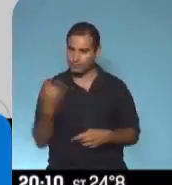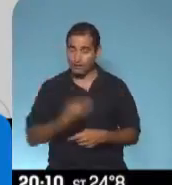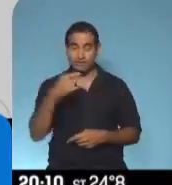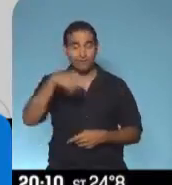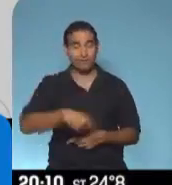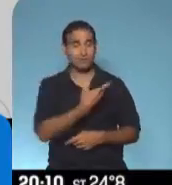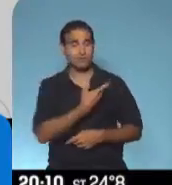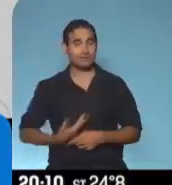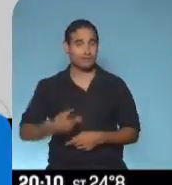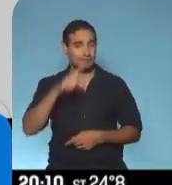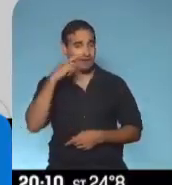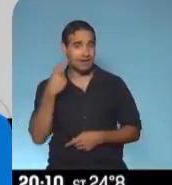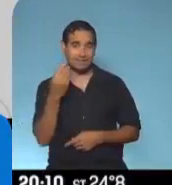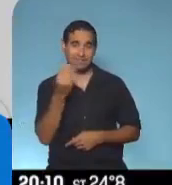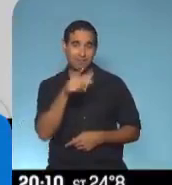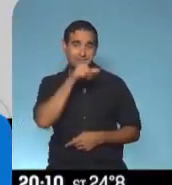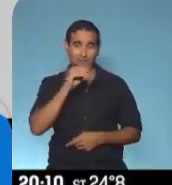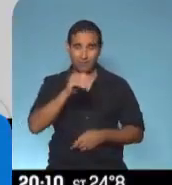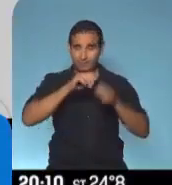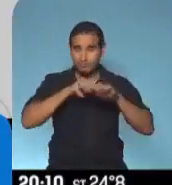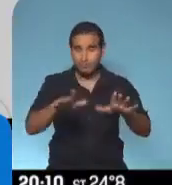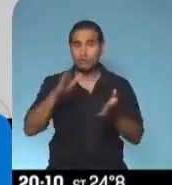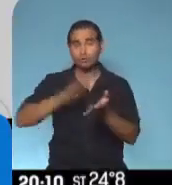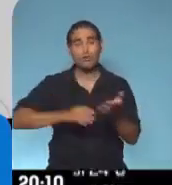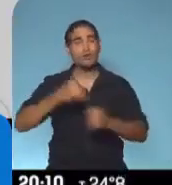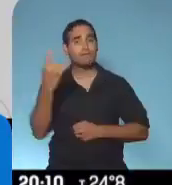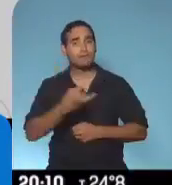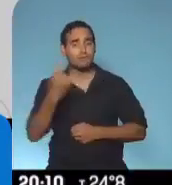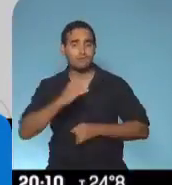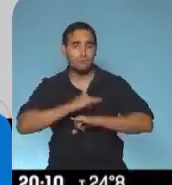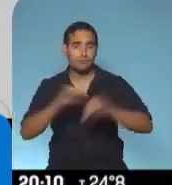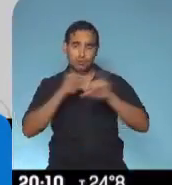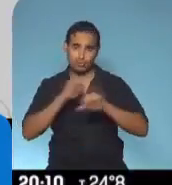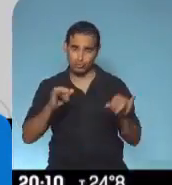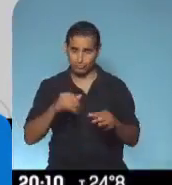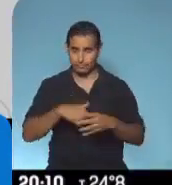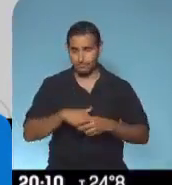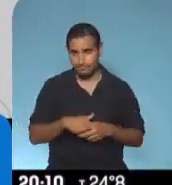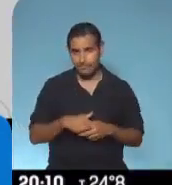Fernández, justamente sobre la circulación de información falsa sobre el coronavirus.